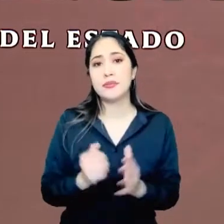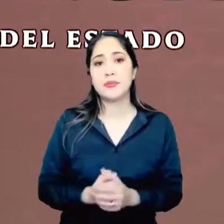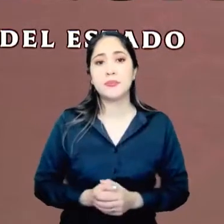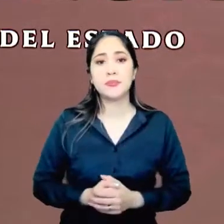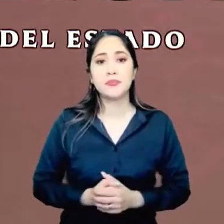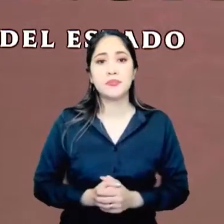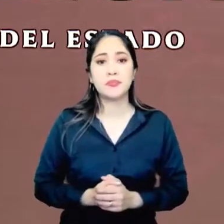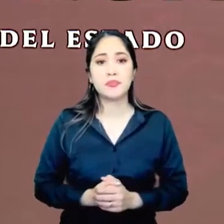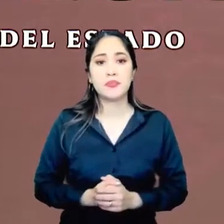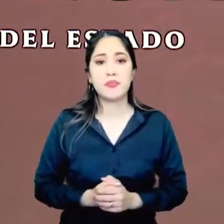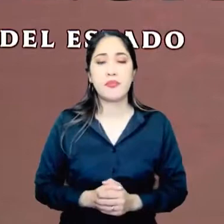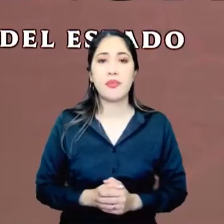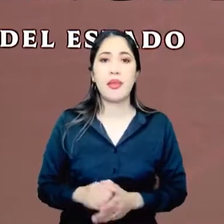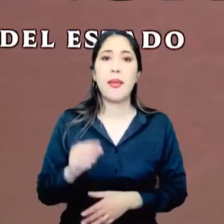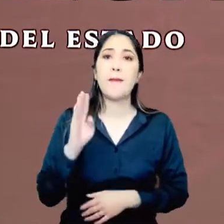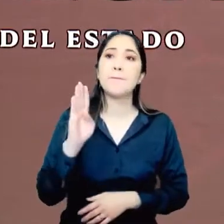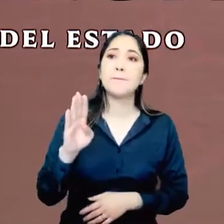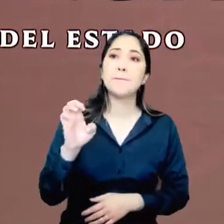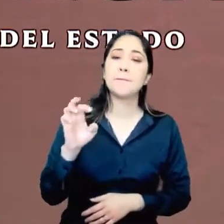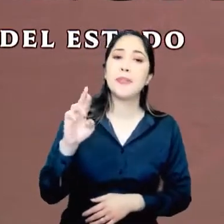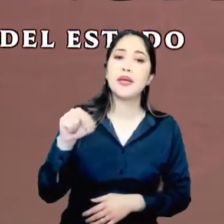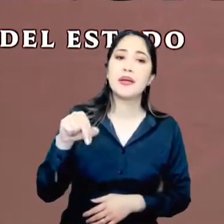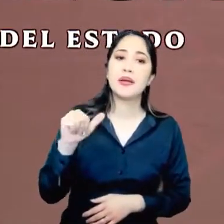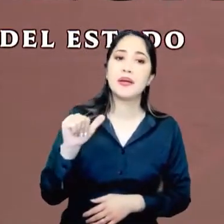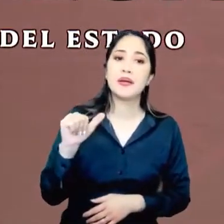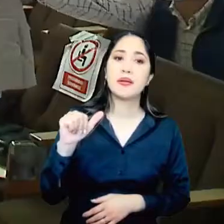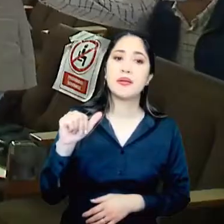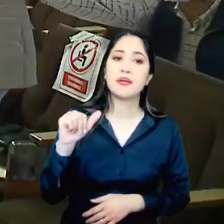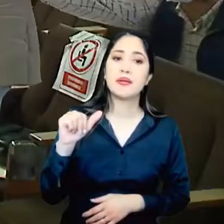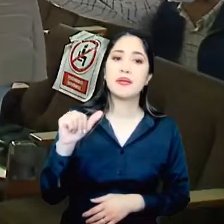Bernardino Chávez está levantando la mano. Bernardino. Sí.